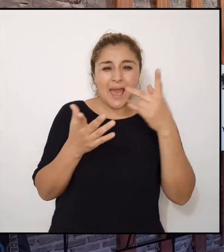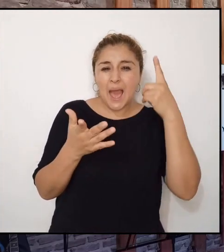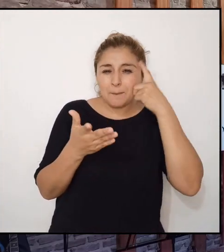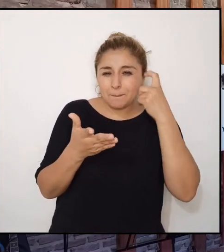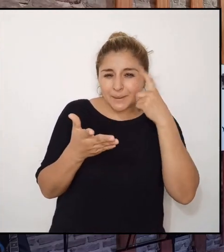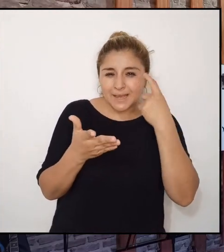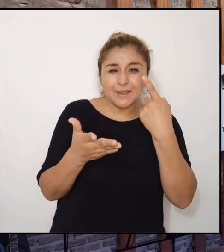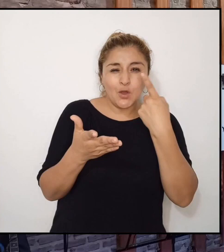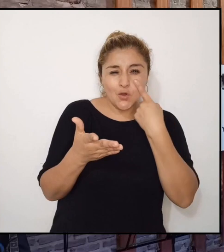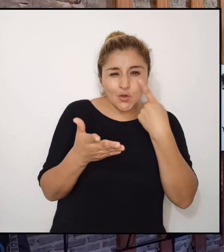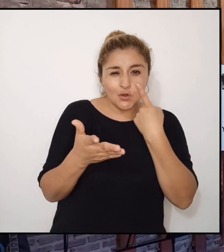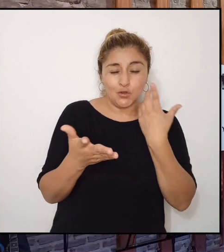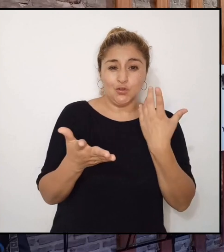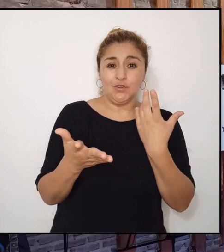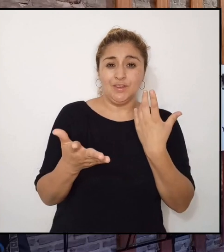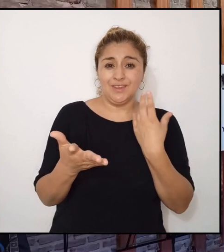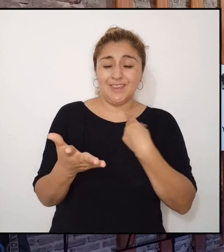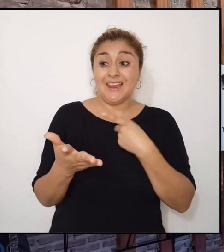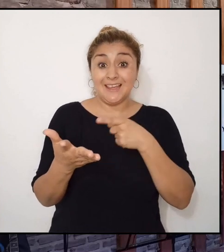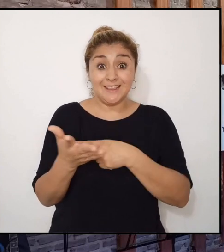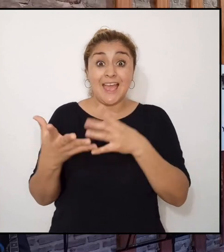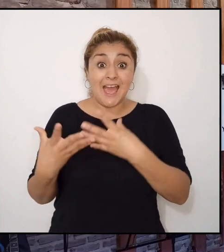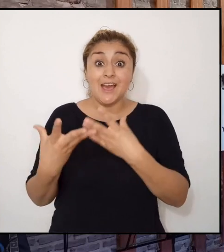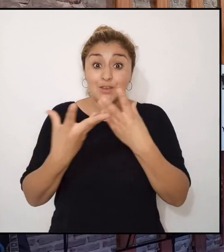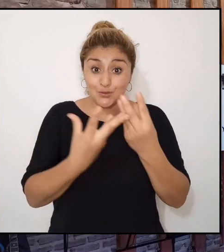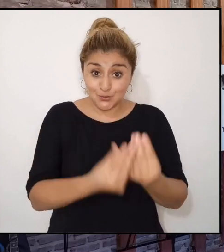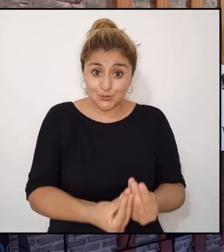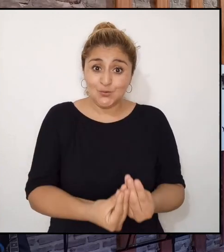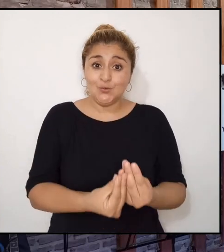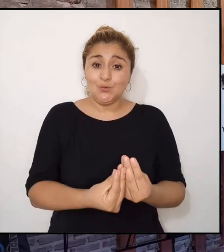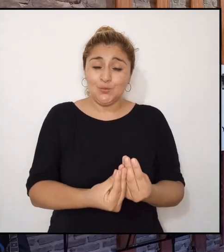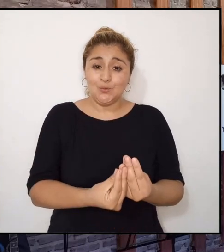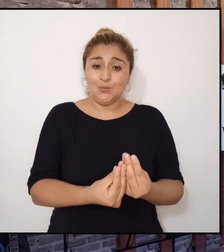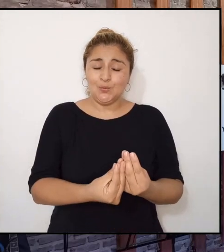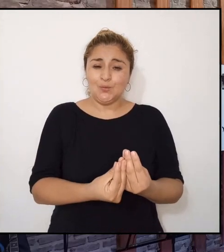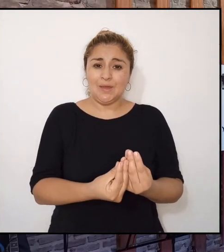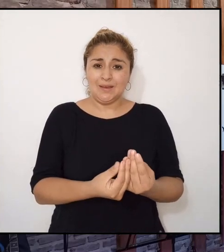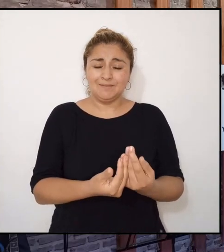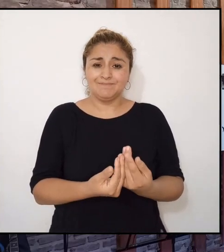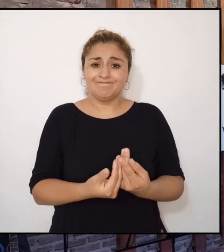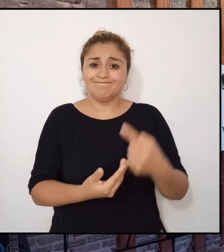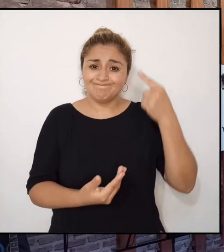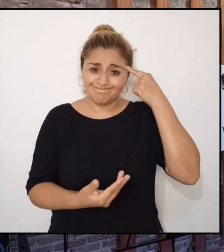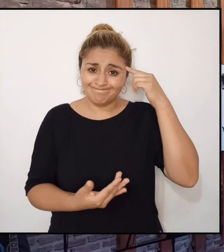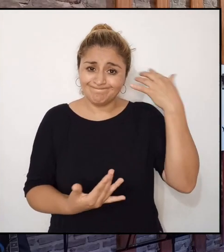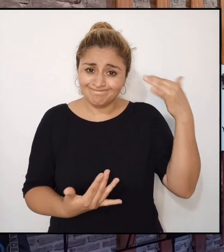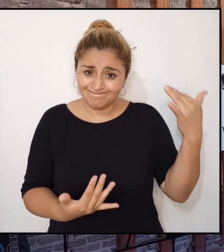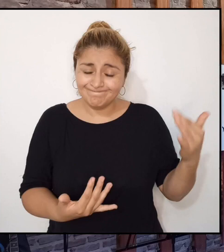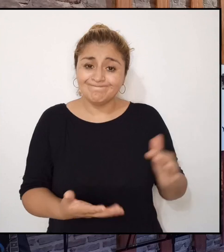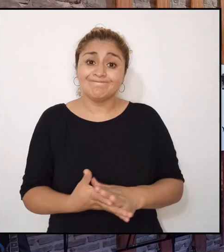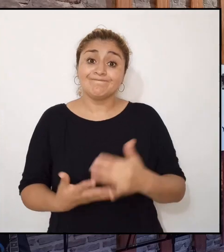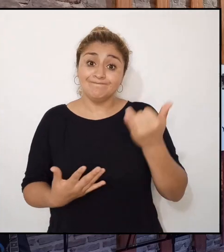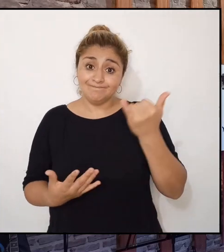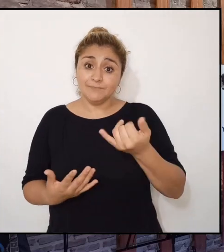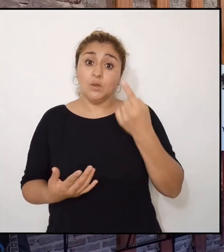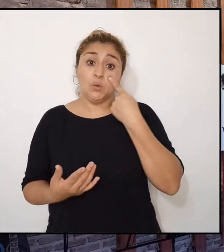Y tienen hoy un conocimiento, una sabiduría impresionante de la palabra de Dios. Y son maestros.